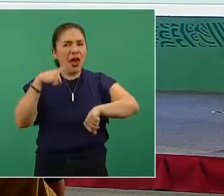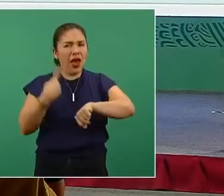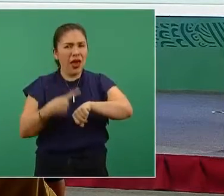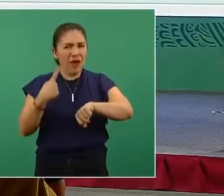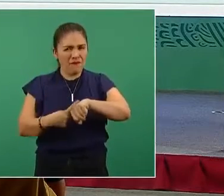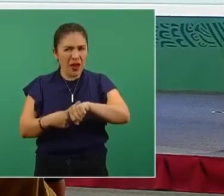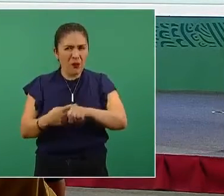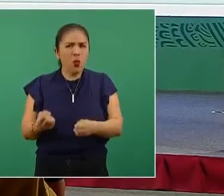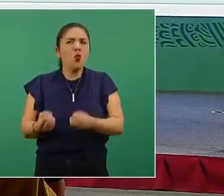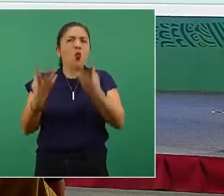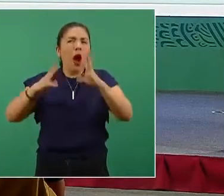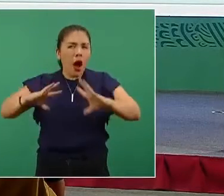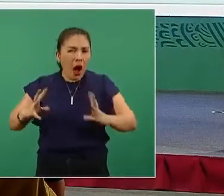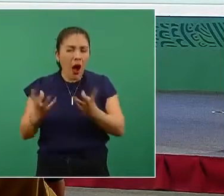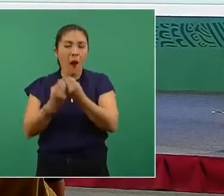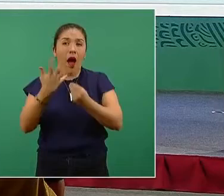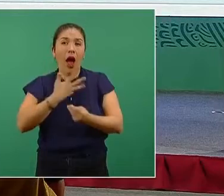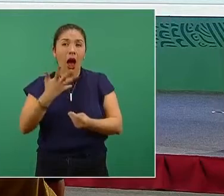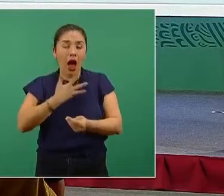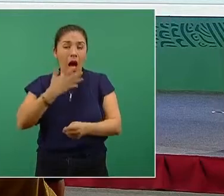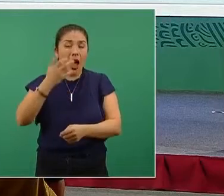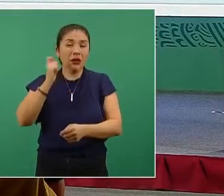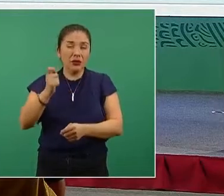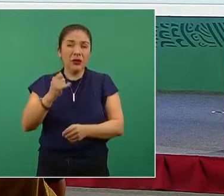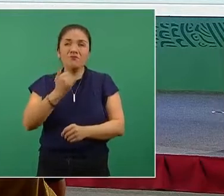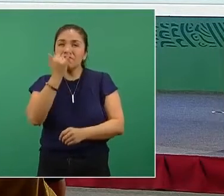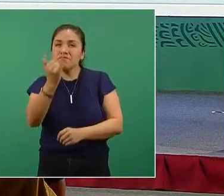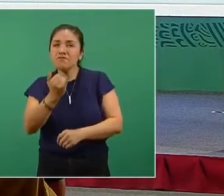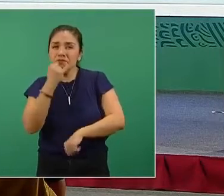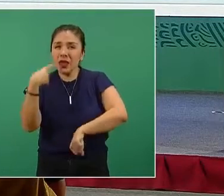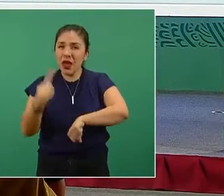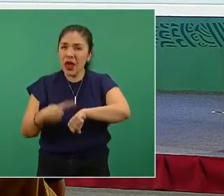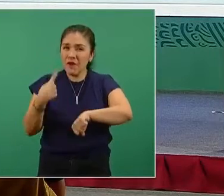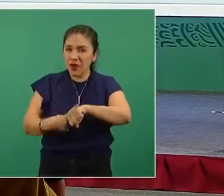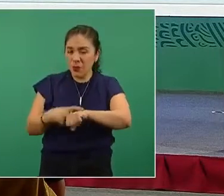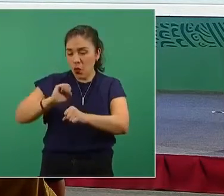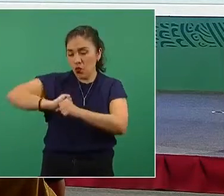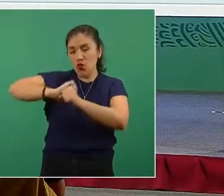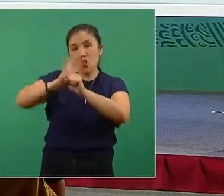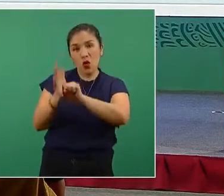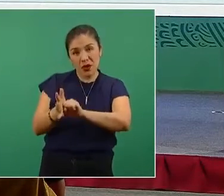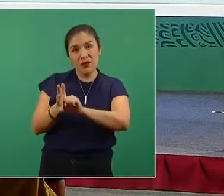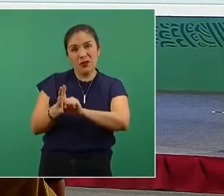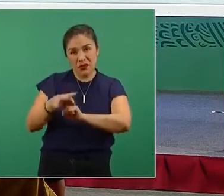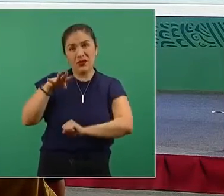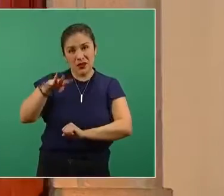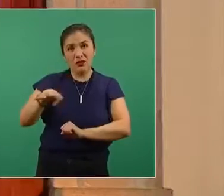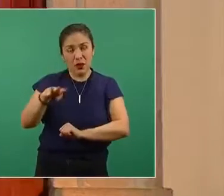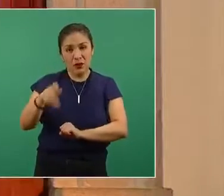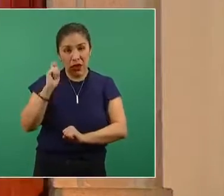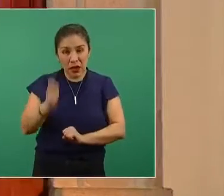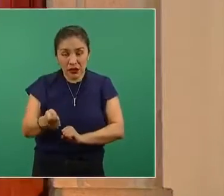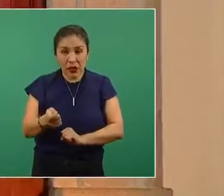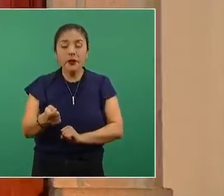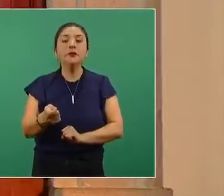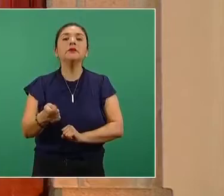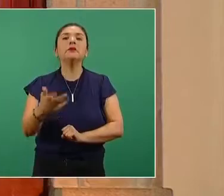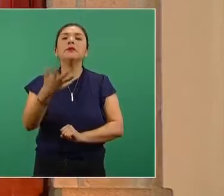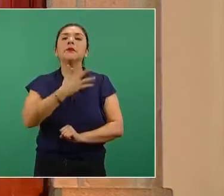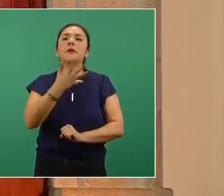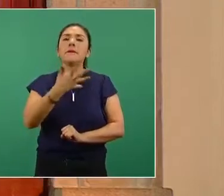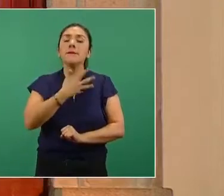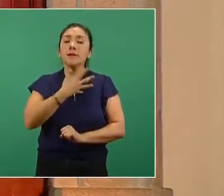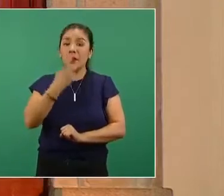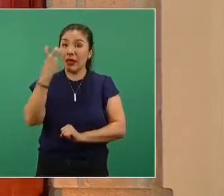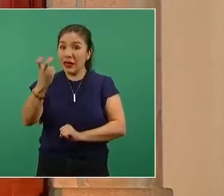cantidad de personas que están siendo confirmadas, estimadas de COVID-19, pues